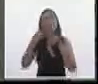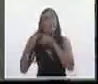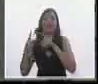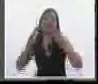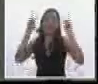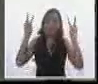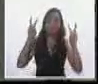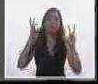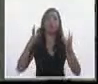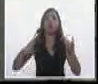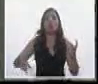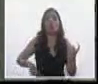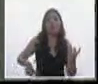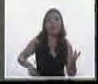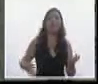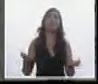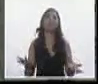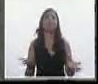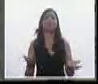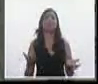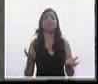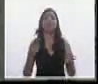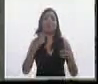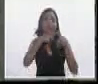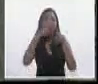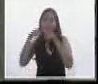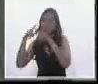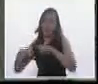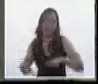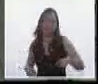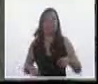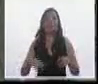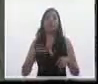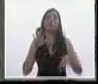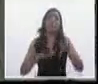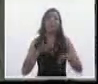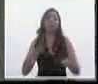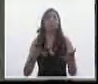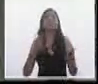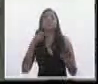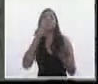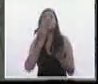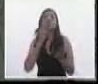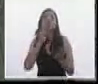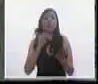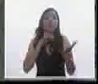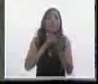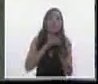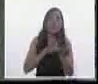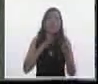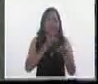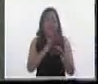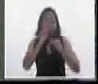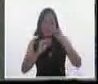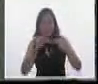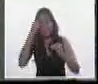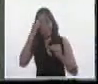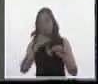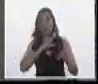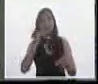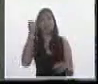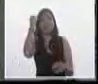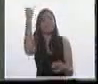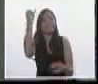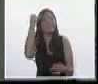la sociedad Pues el gobierno no o las los gobiernos se ven rebasados o no diseñan implementan políticas